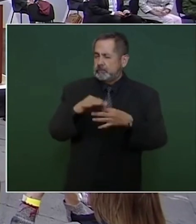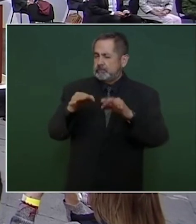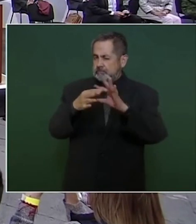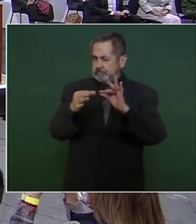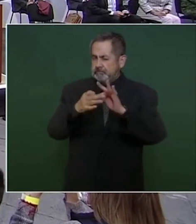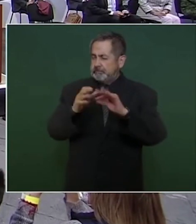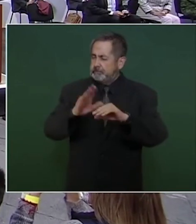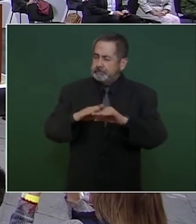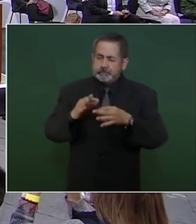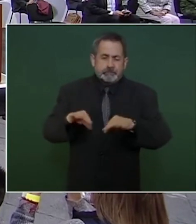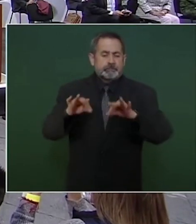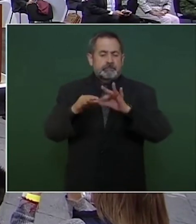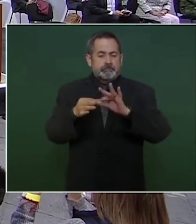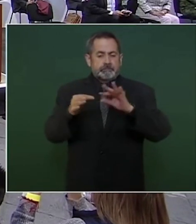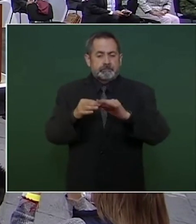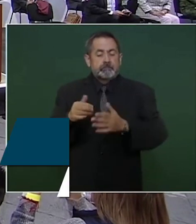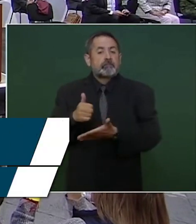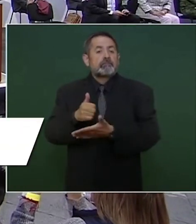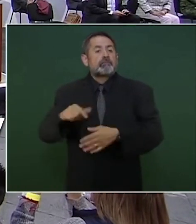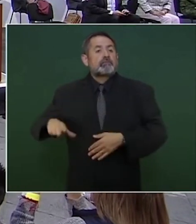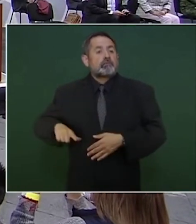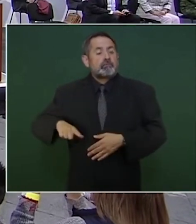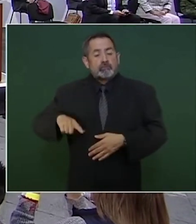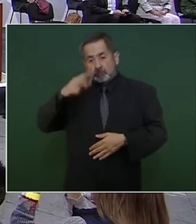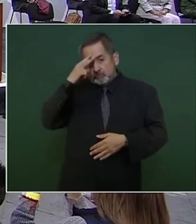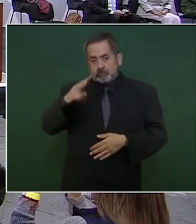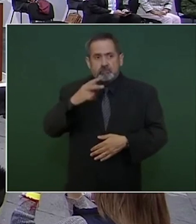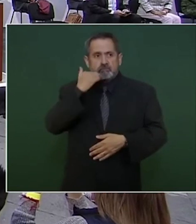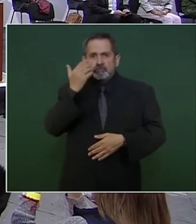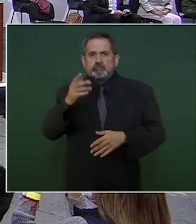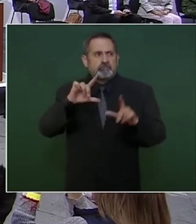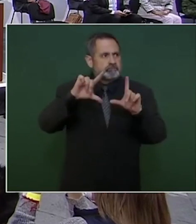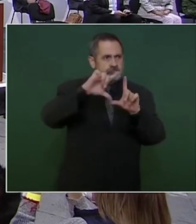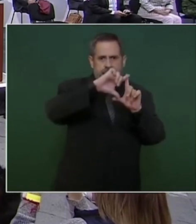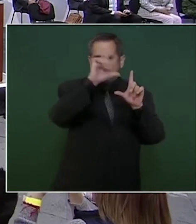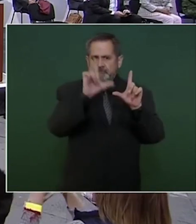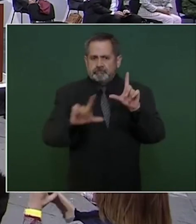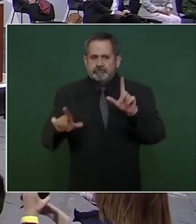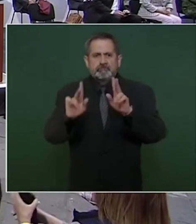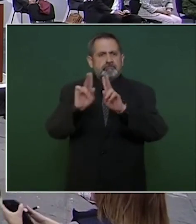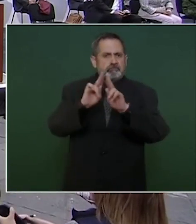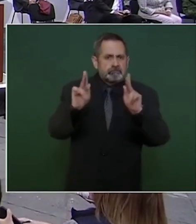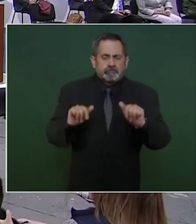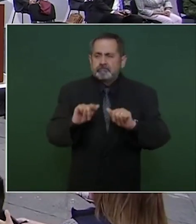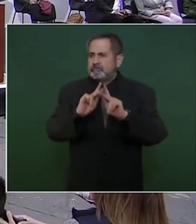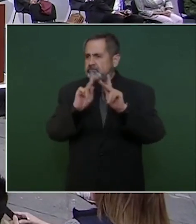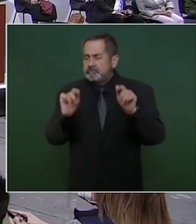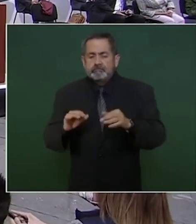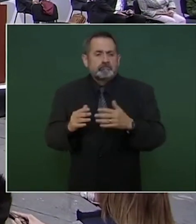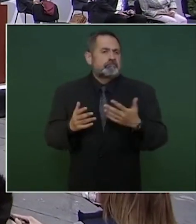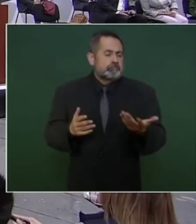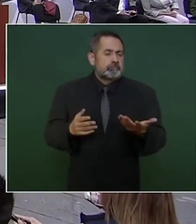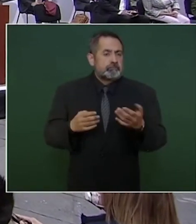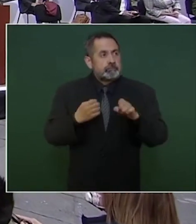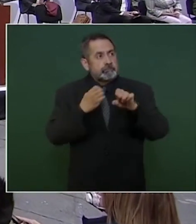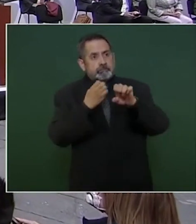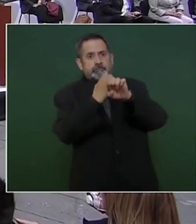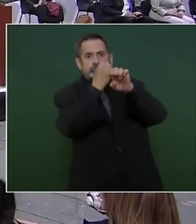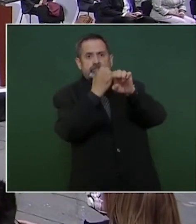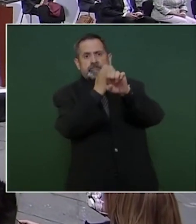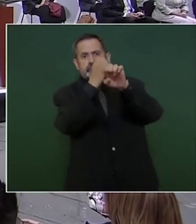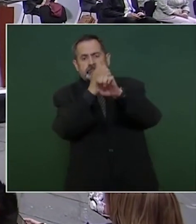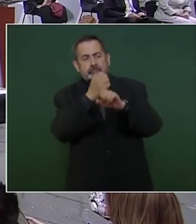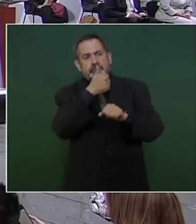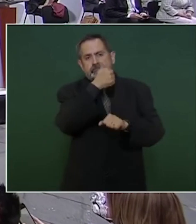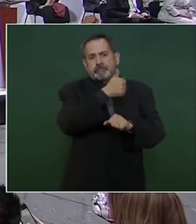El gobierno de México hace un gran esfuerzo por la seguridad y la construcción de la paz en todo el país, pero las entidades de la República tenemos que